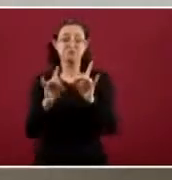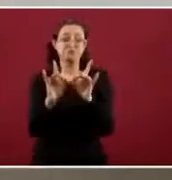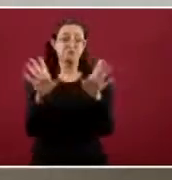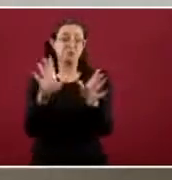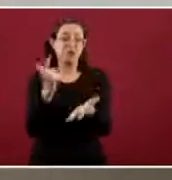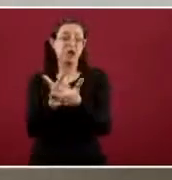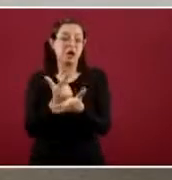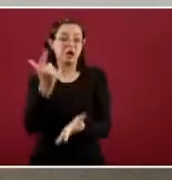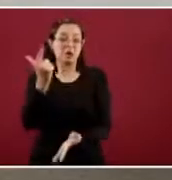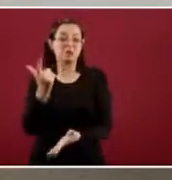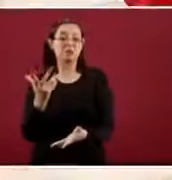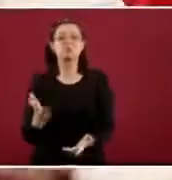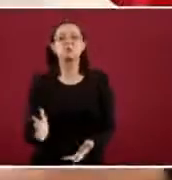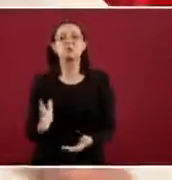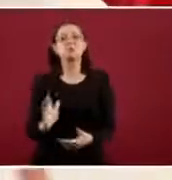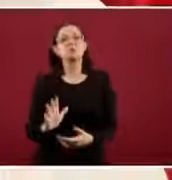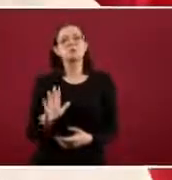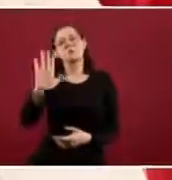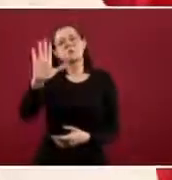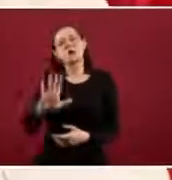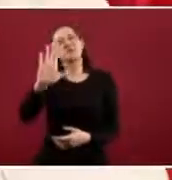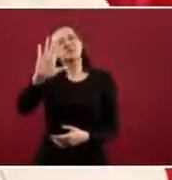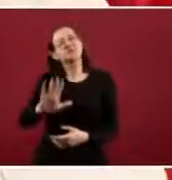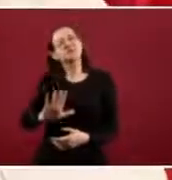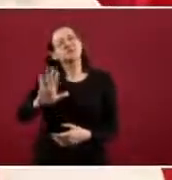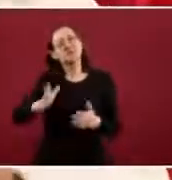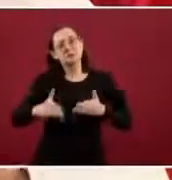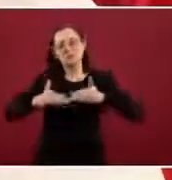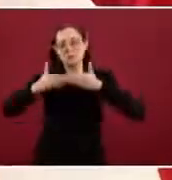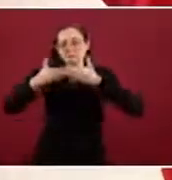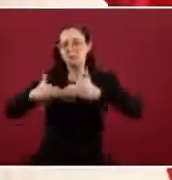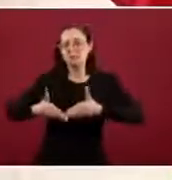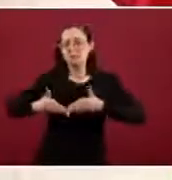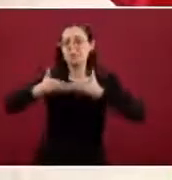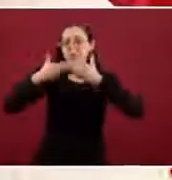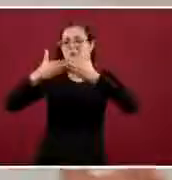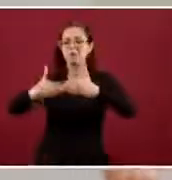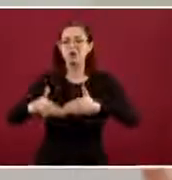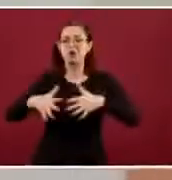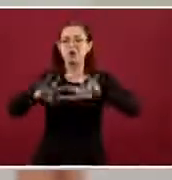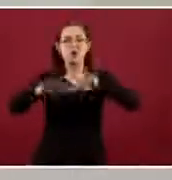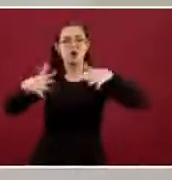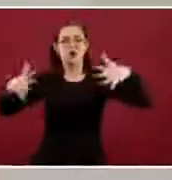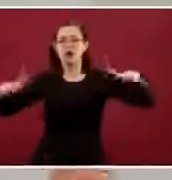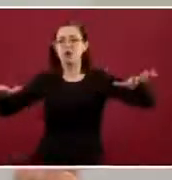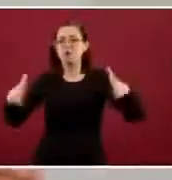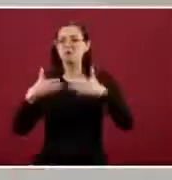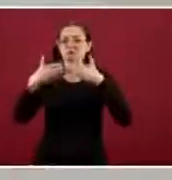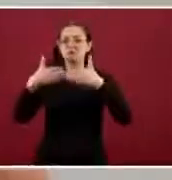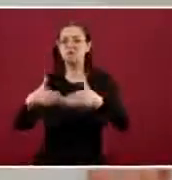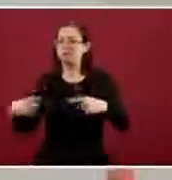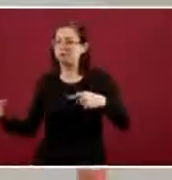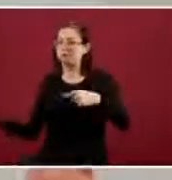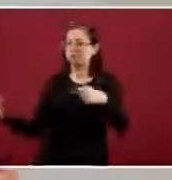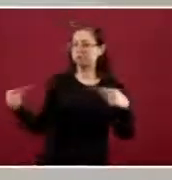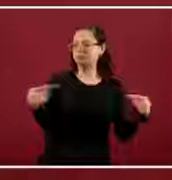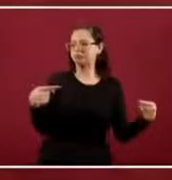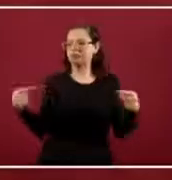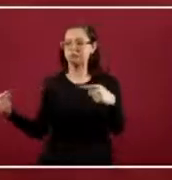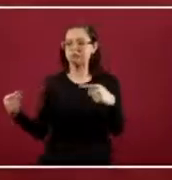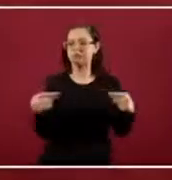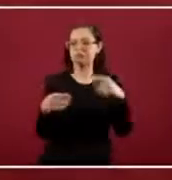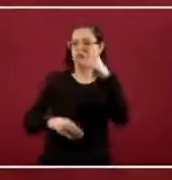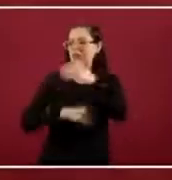esta, es como ir en un barco en alta mar. No nos podemos dar el lujo de la discordia. No nos podemos dar el lujo